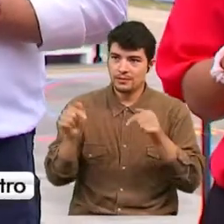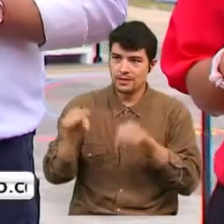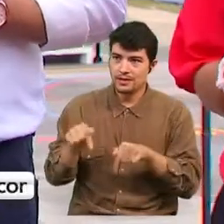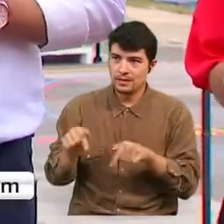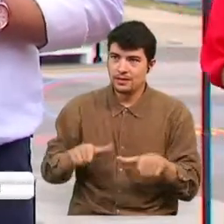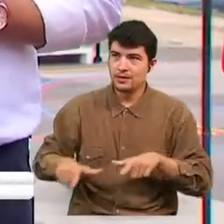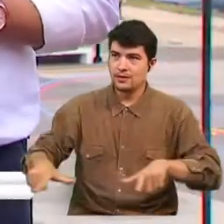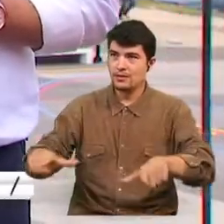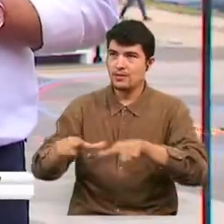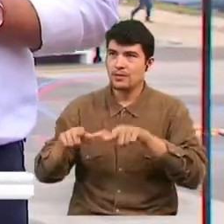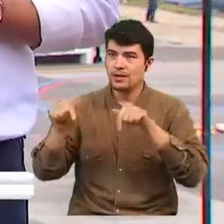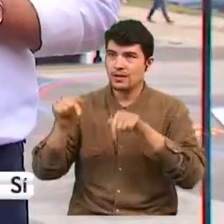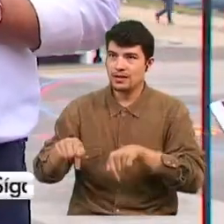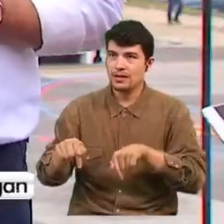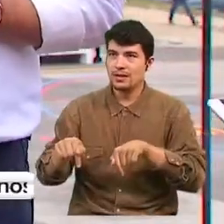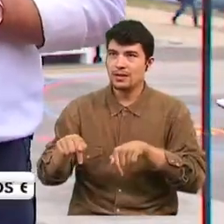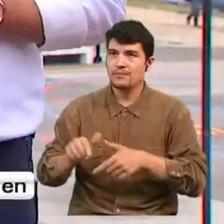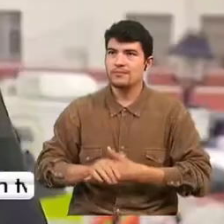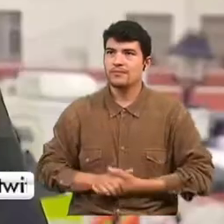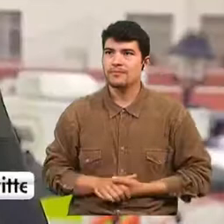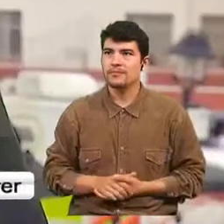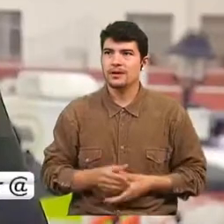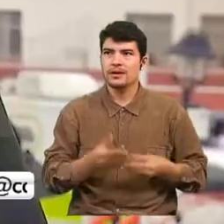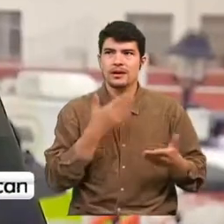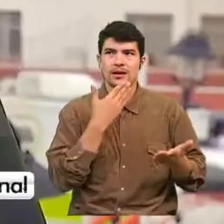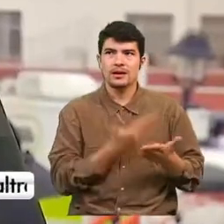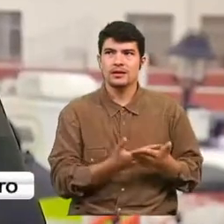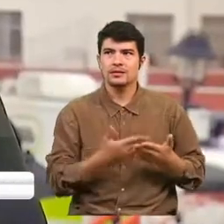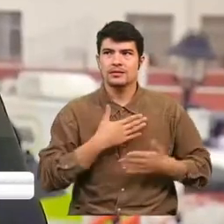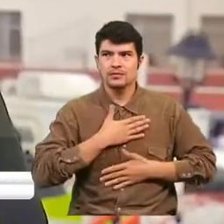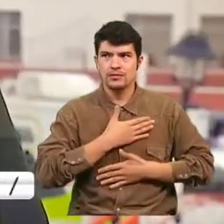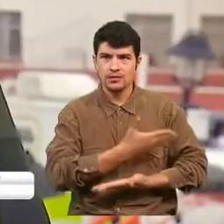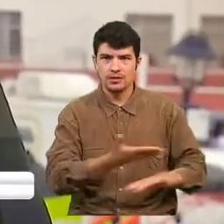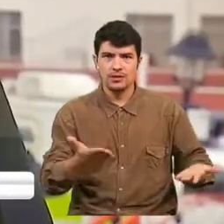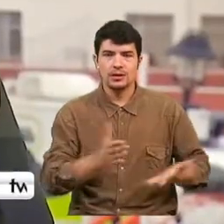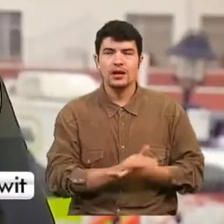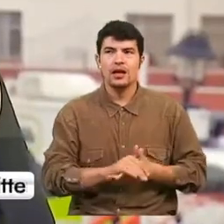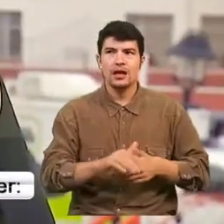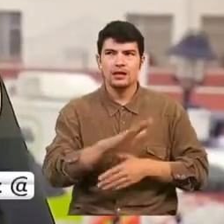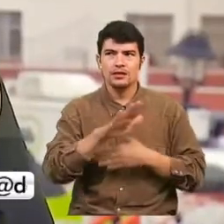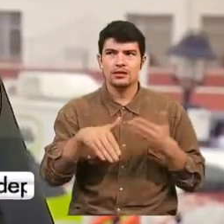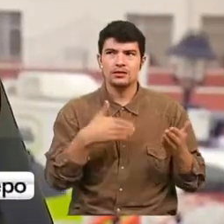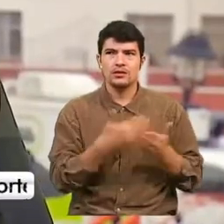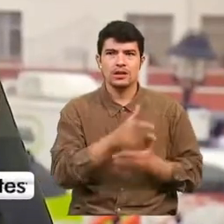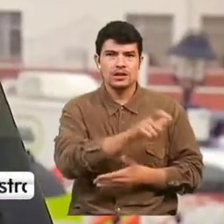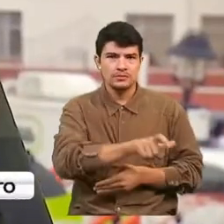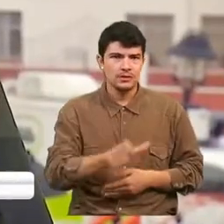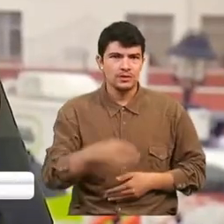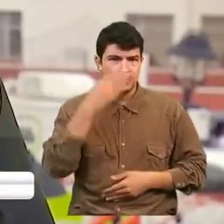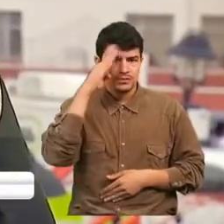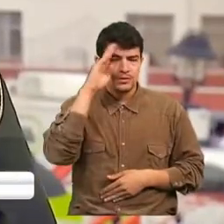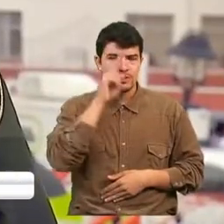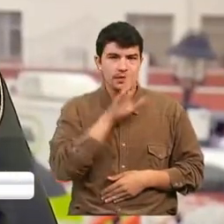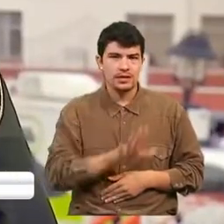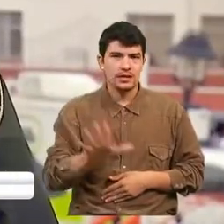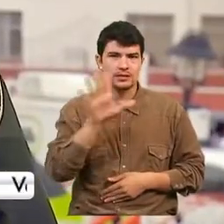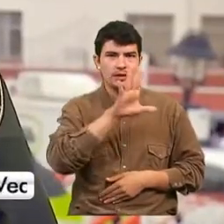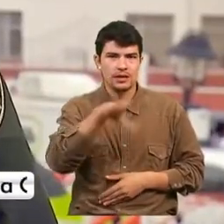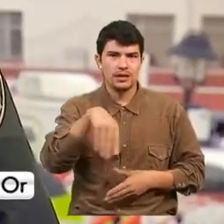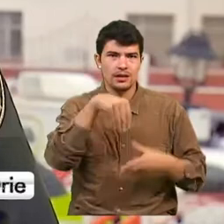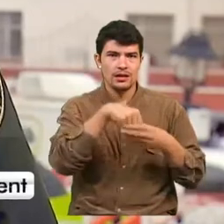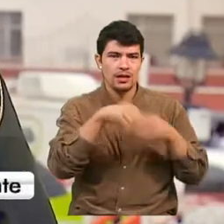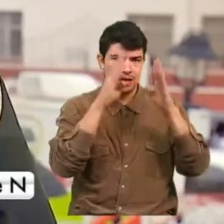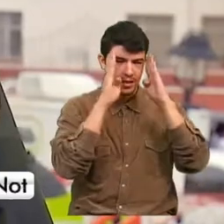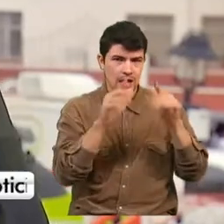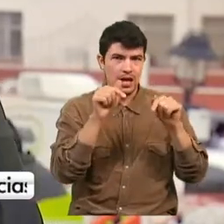Noticias en este marco de la Expedición Santander. Gracias, muy amable. Un cordial saludo de parte de todo el personal de Policía Nacional que se encuentra